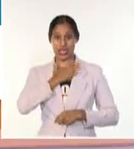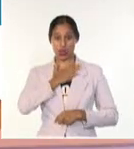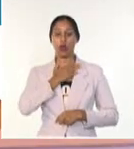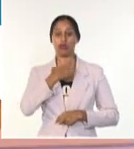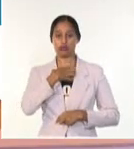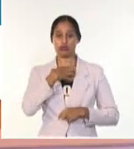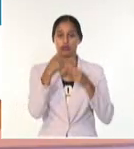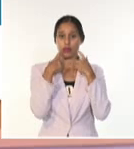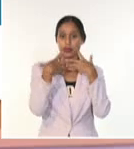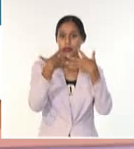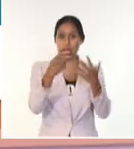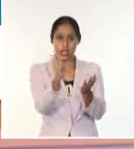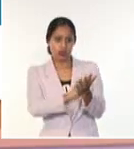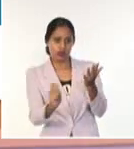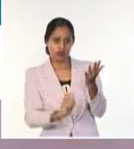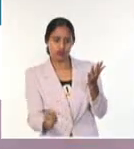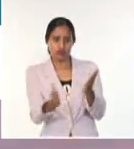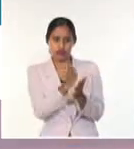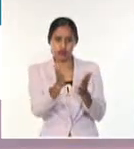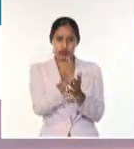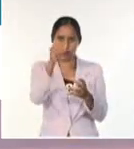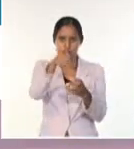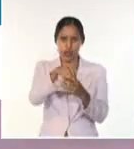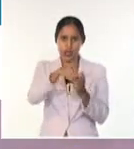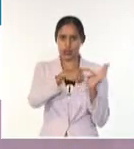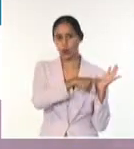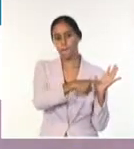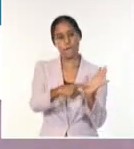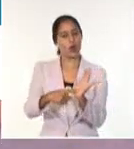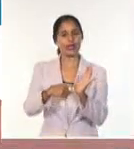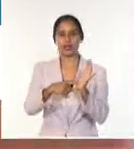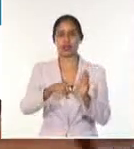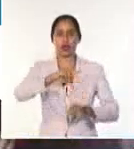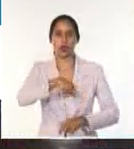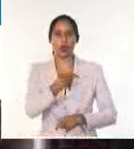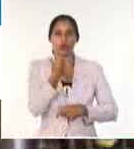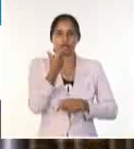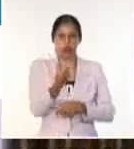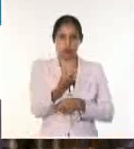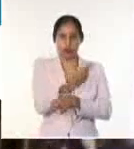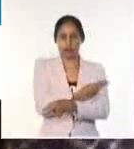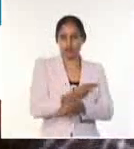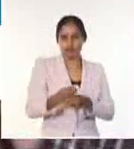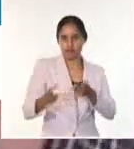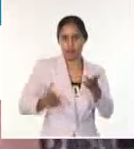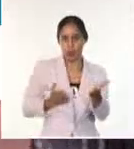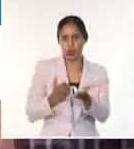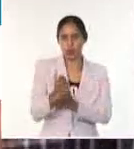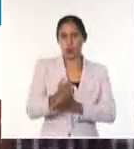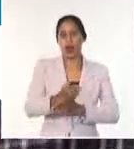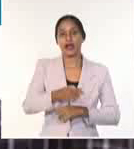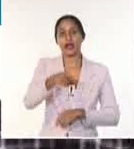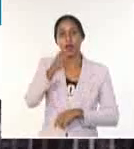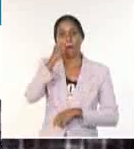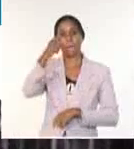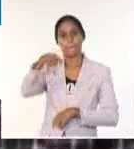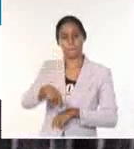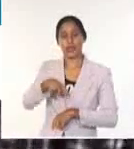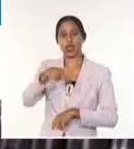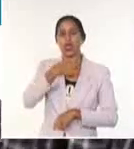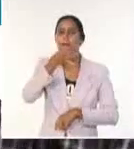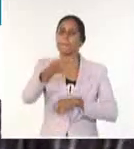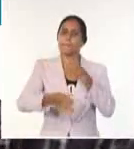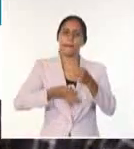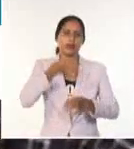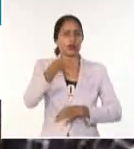texto que muestra la cultura como el más acabado símbolo de identidad. El poeta y ensayista Waldo Leiva comentó que el volumen reúne poemas de